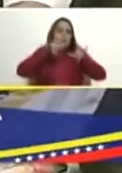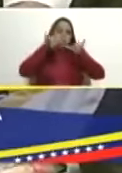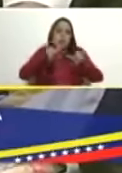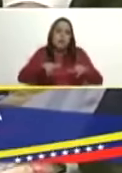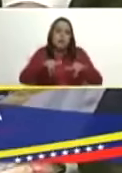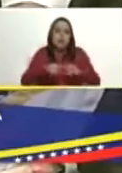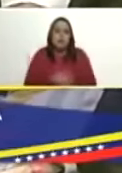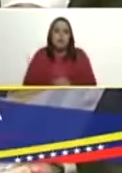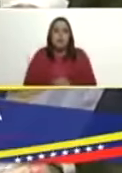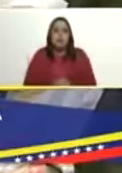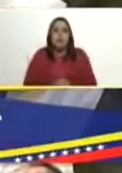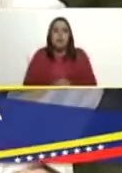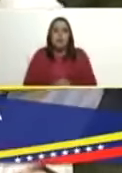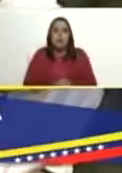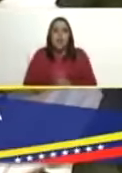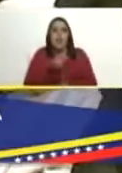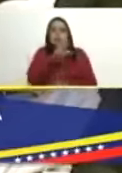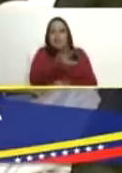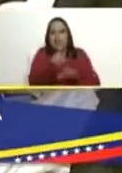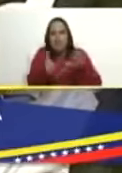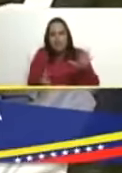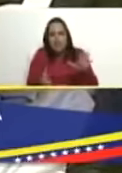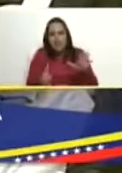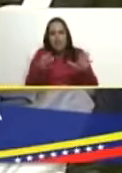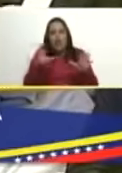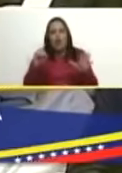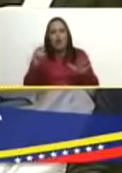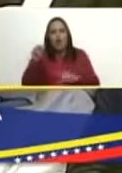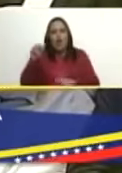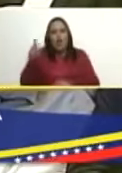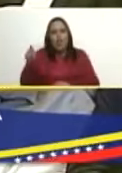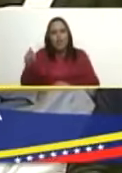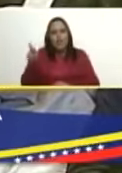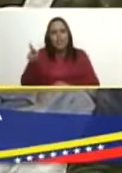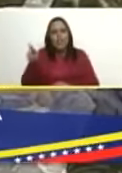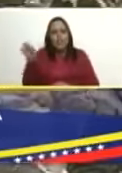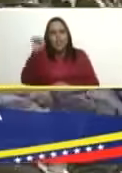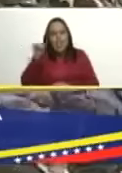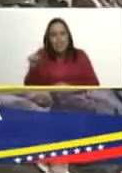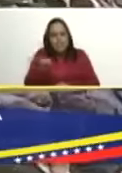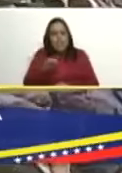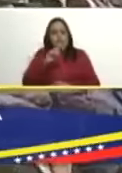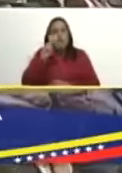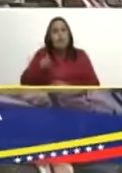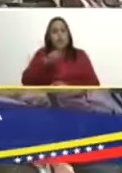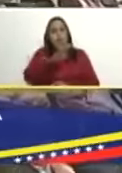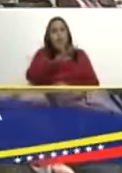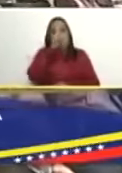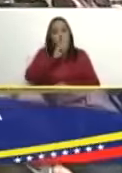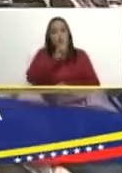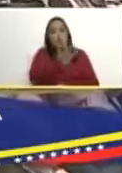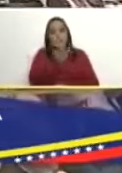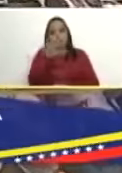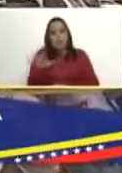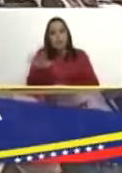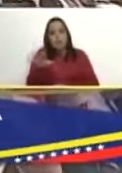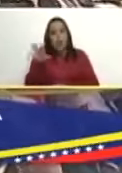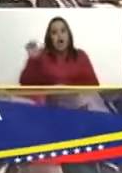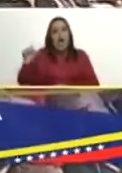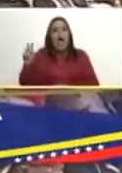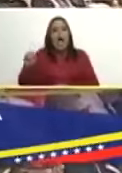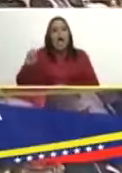del 36 de López Contreras, la del 45, la del 45 de Isaías Medina Angarita, la